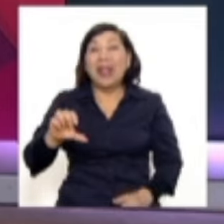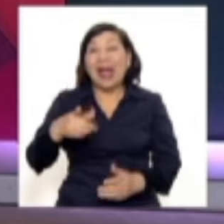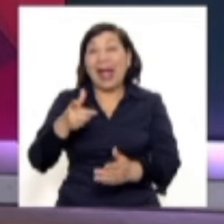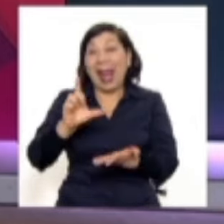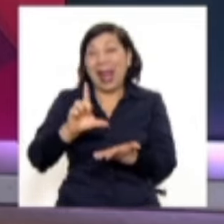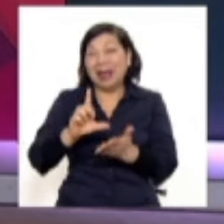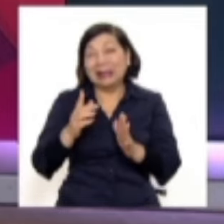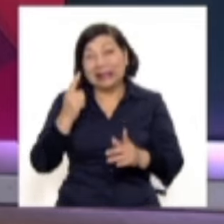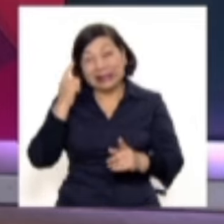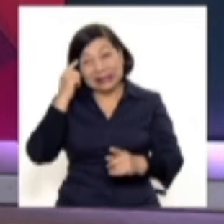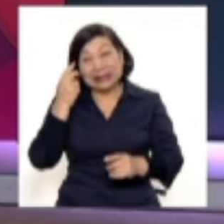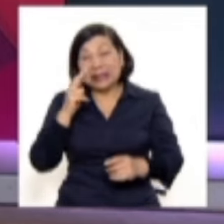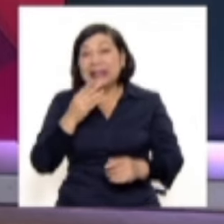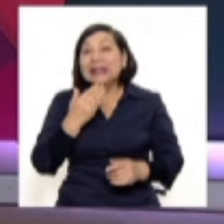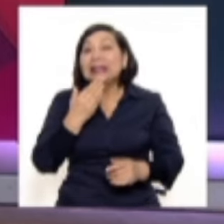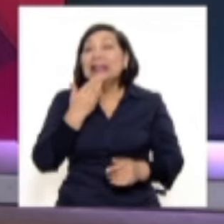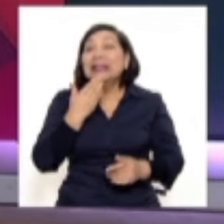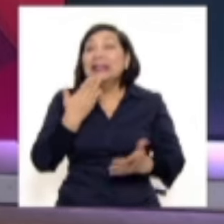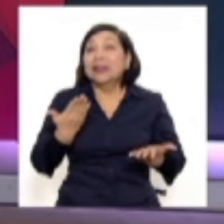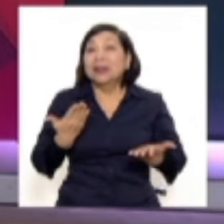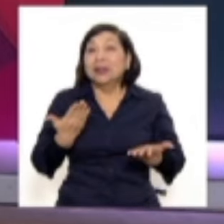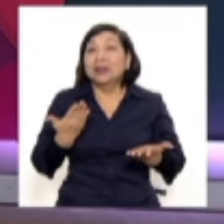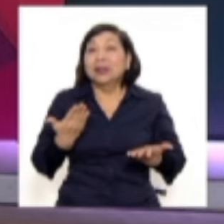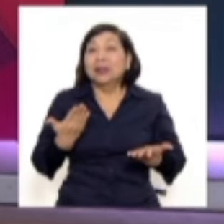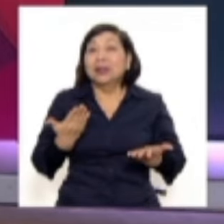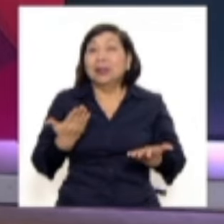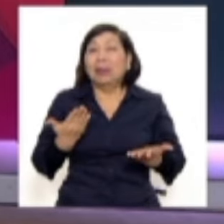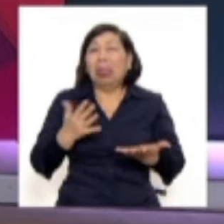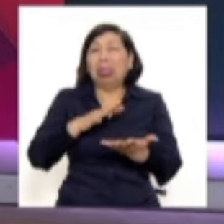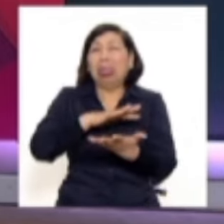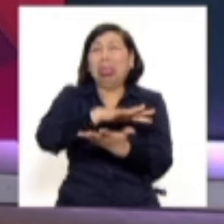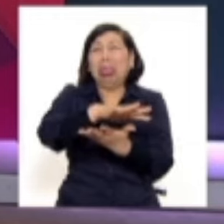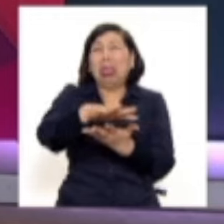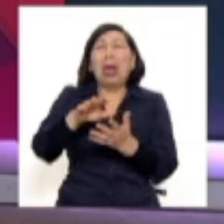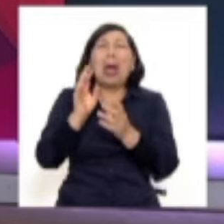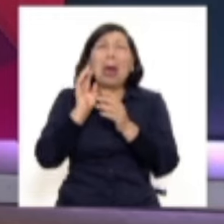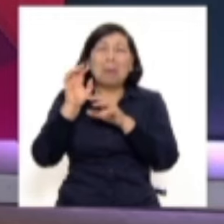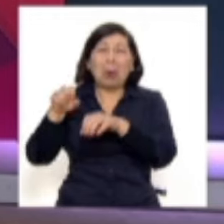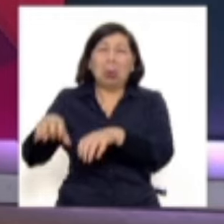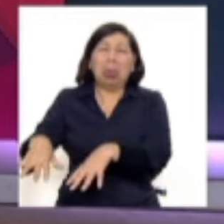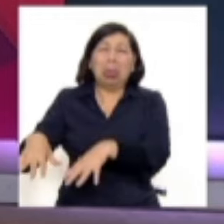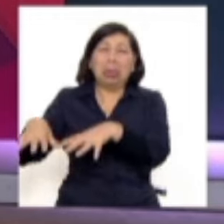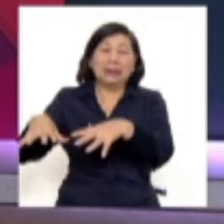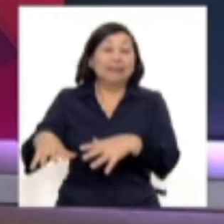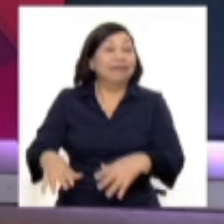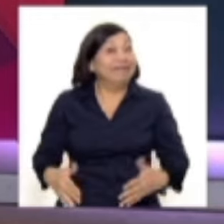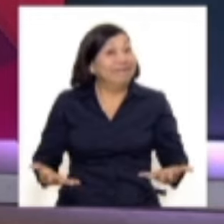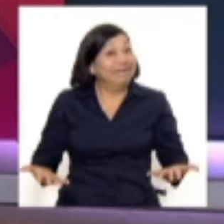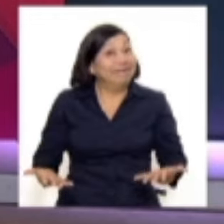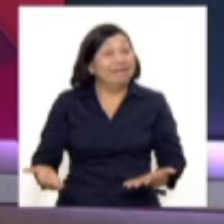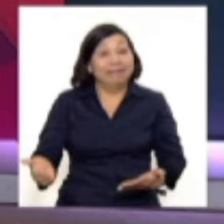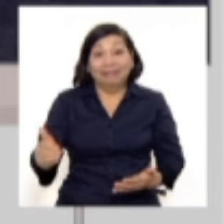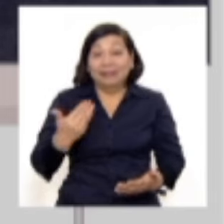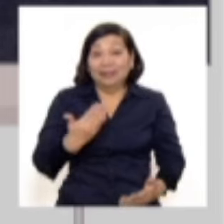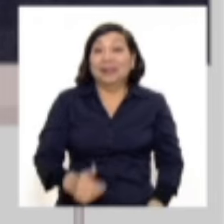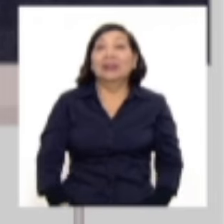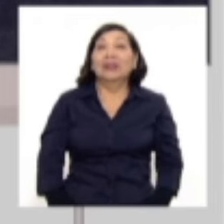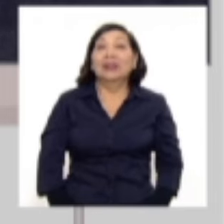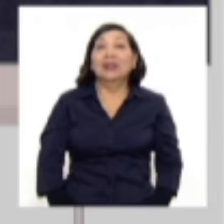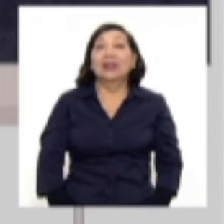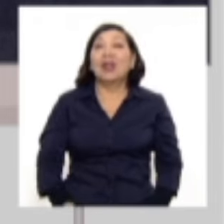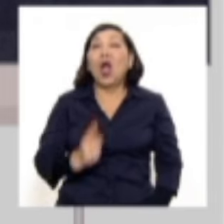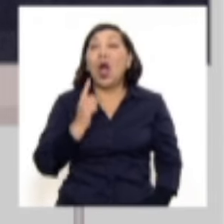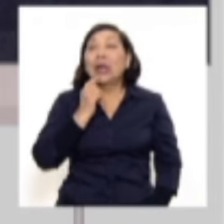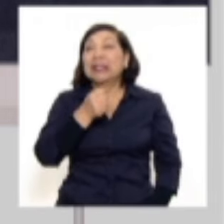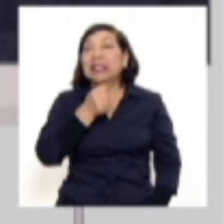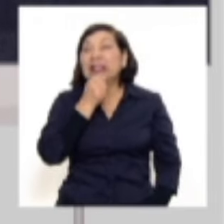pero algo ha ocurrido allí. Y es que se ha registrado desorden, basura, eso nos lo va a confirmar nuestro compañero